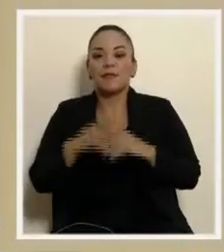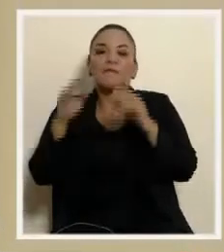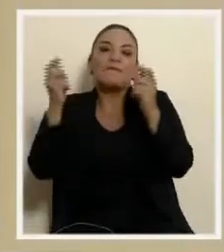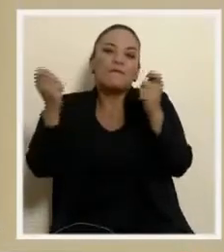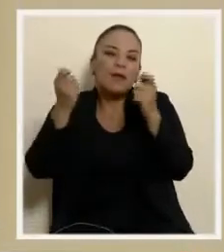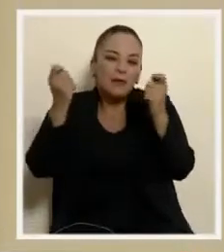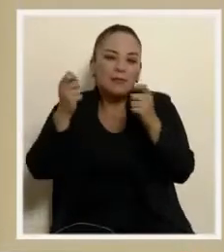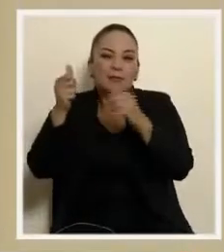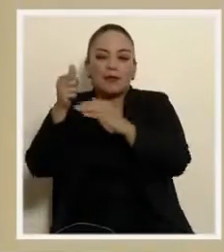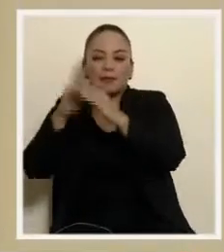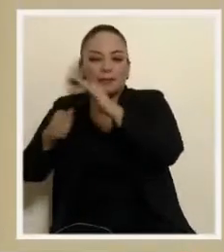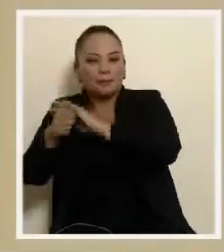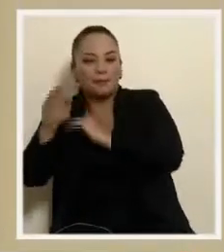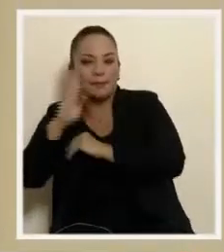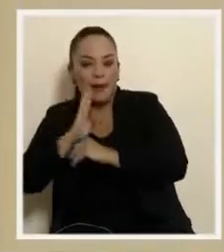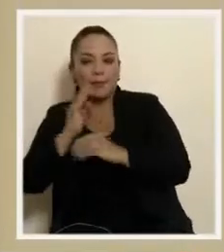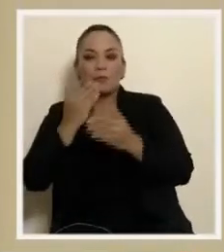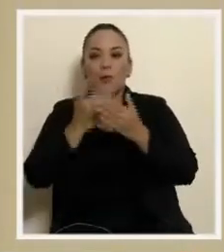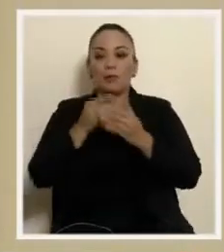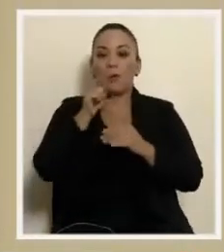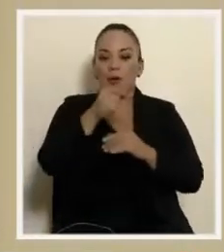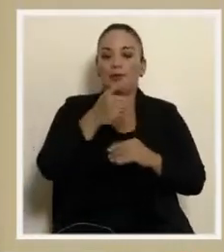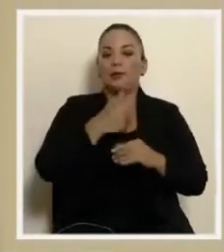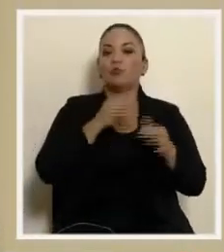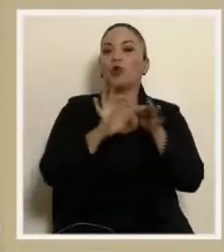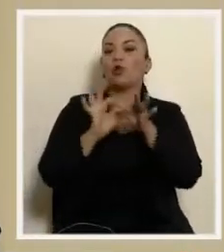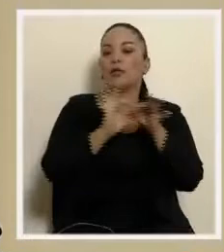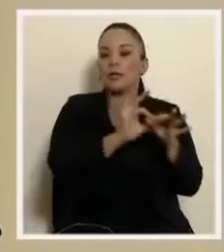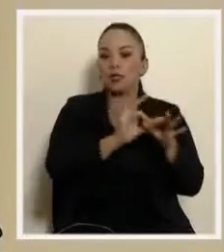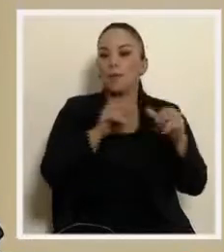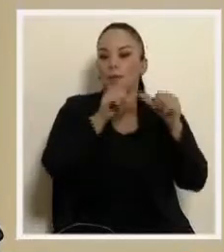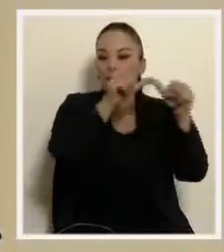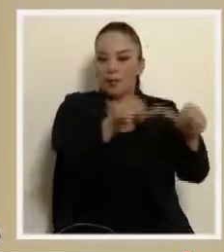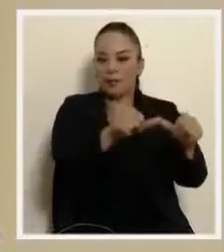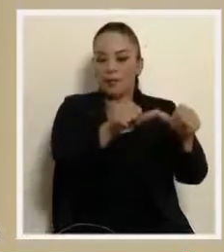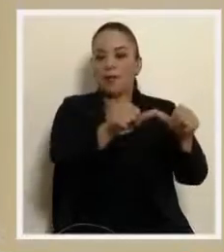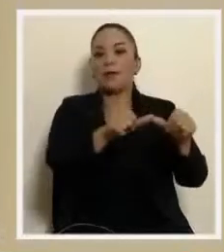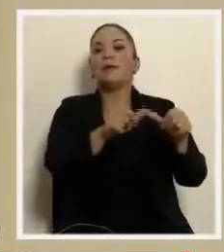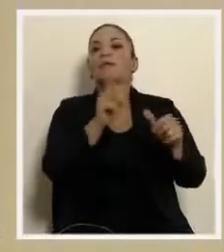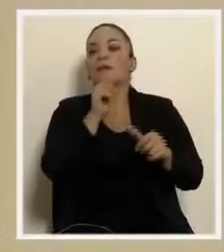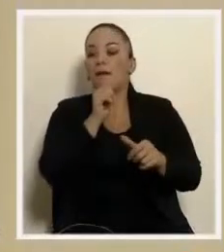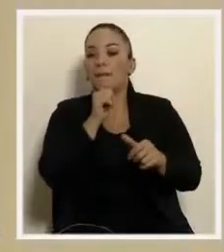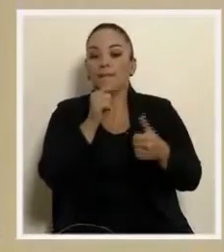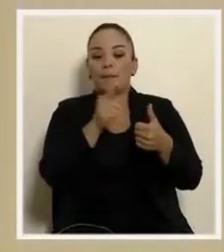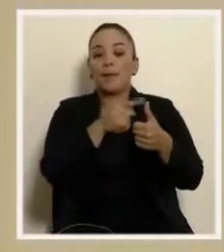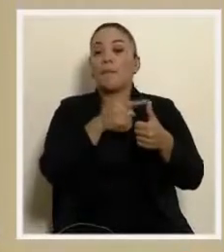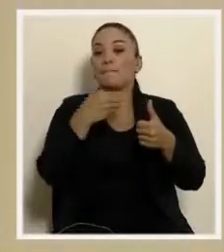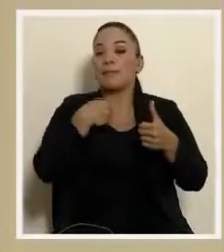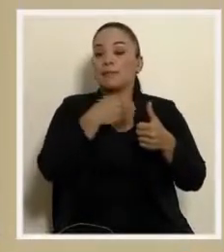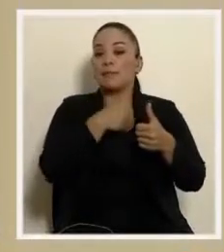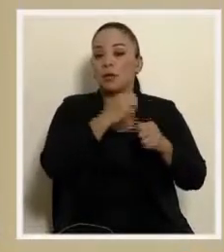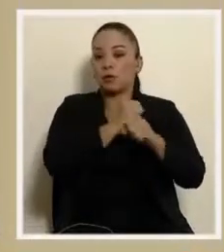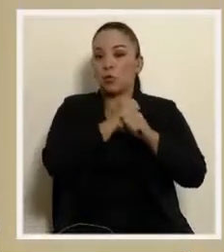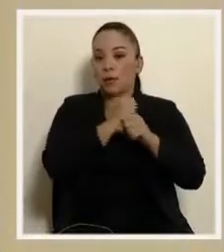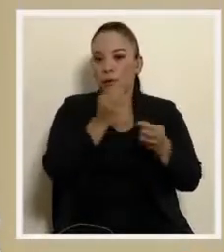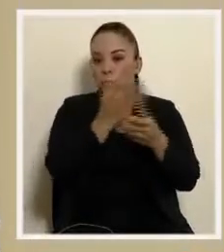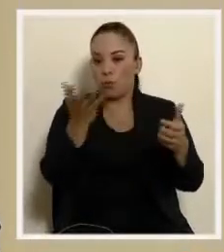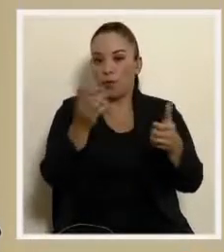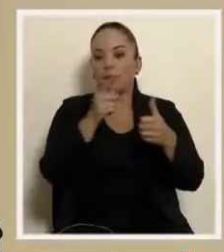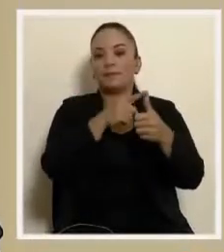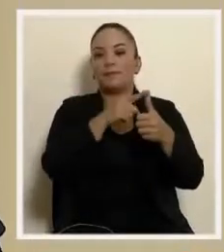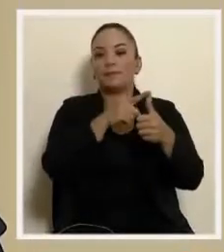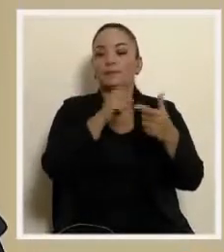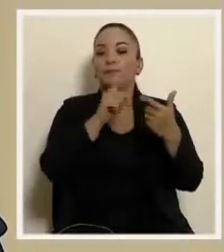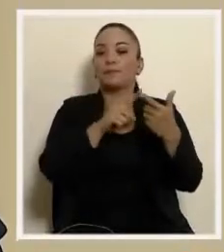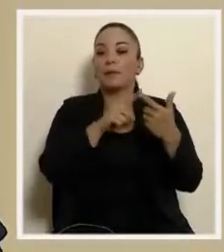clandestinas, aquí hay una coordinación permanente entre el Ministerio de Seguridad Pública,